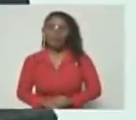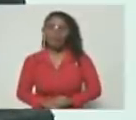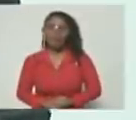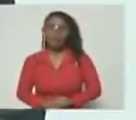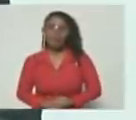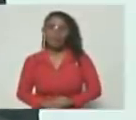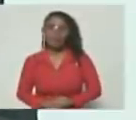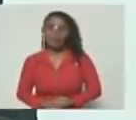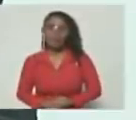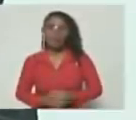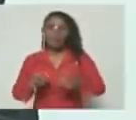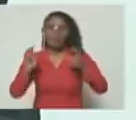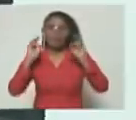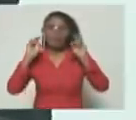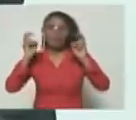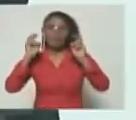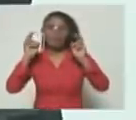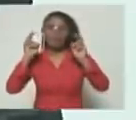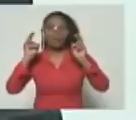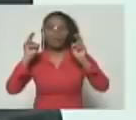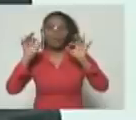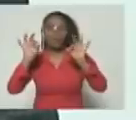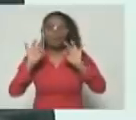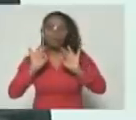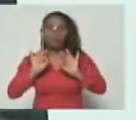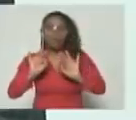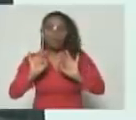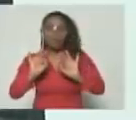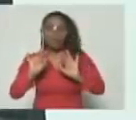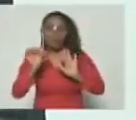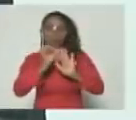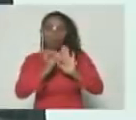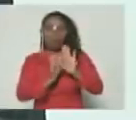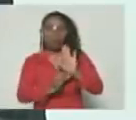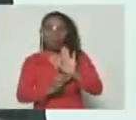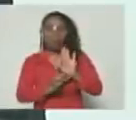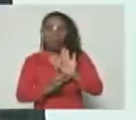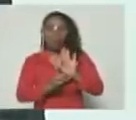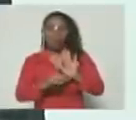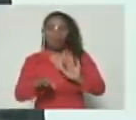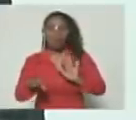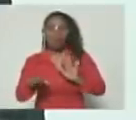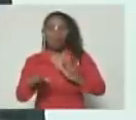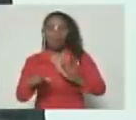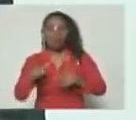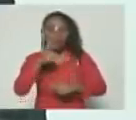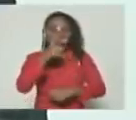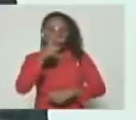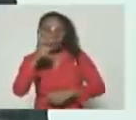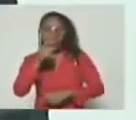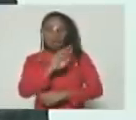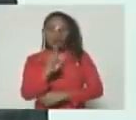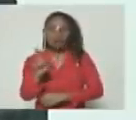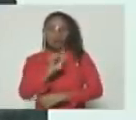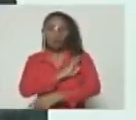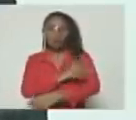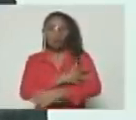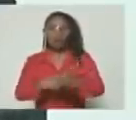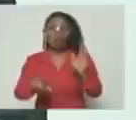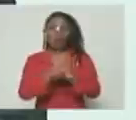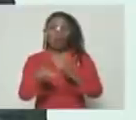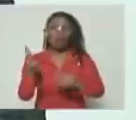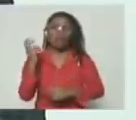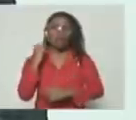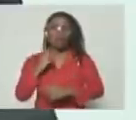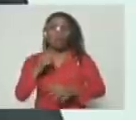atribuciones específicas a la Contraloría General de la República y al mismo Poder Legislativo para fiscalizar y tener